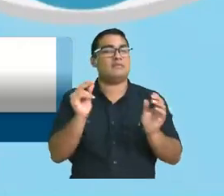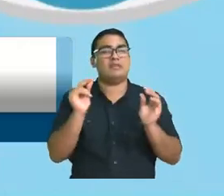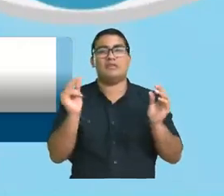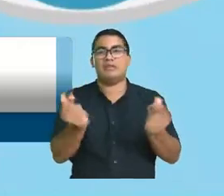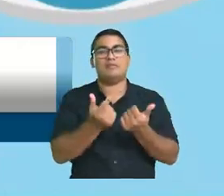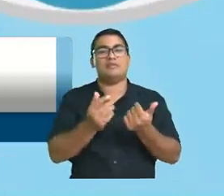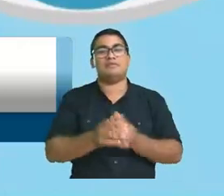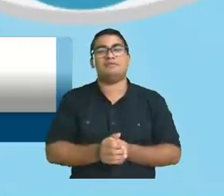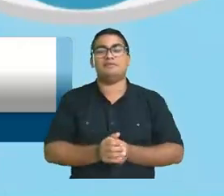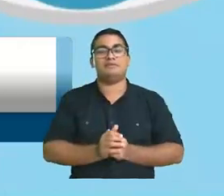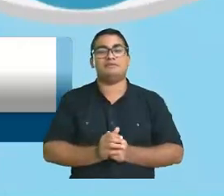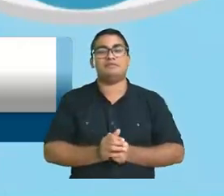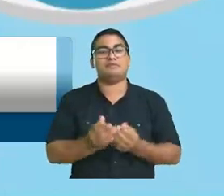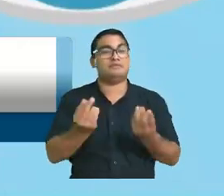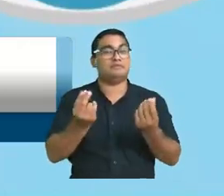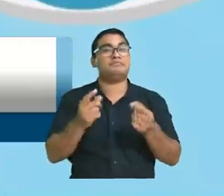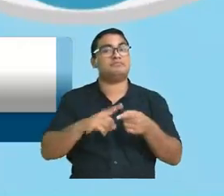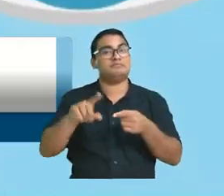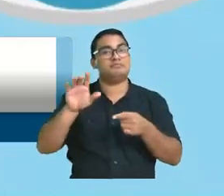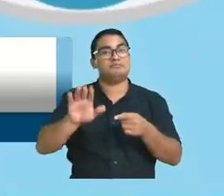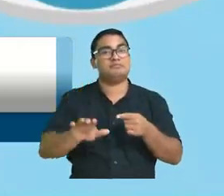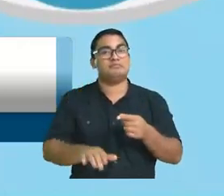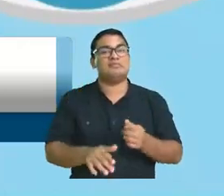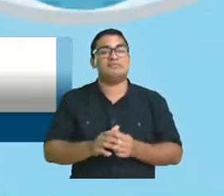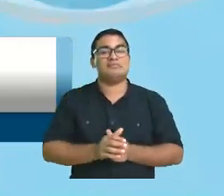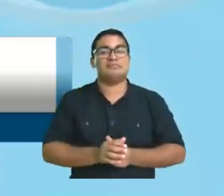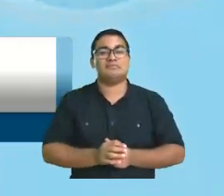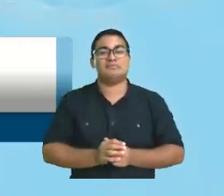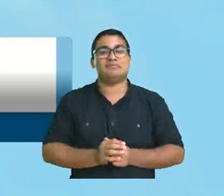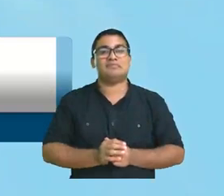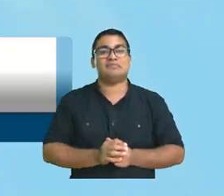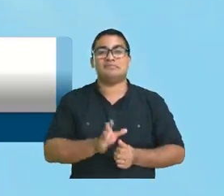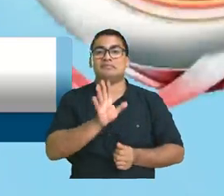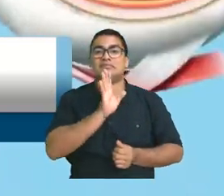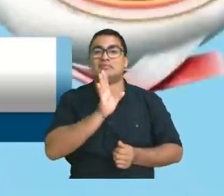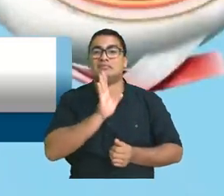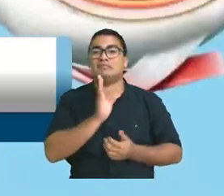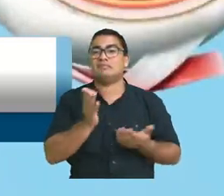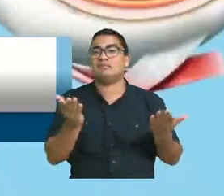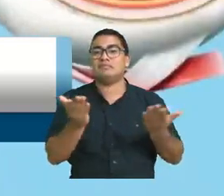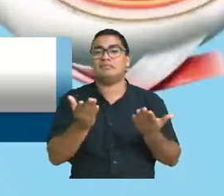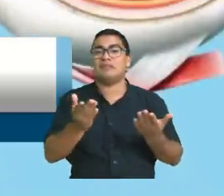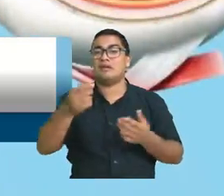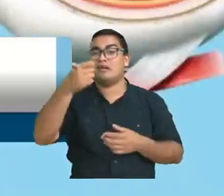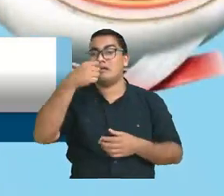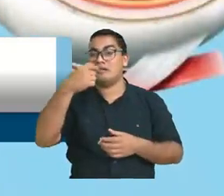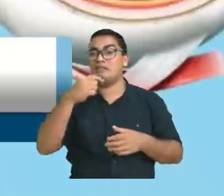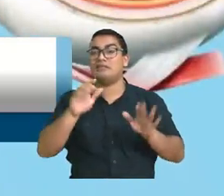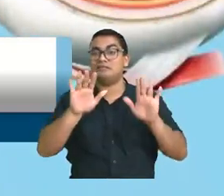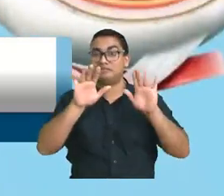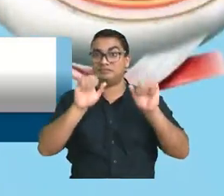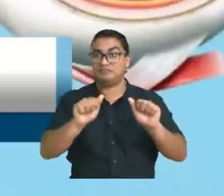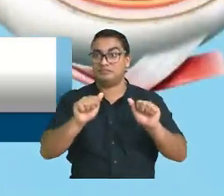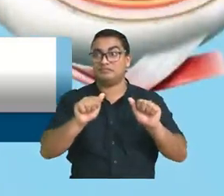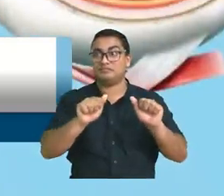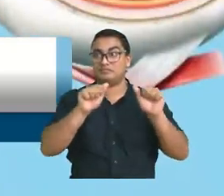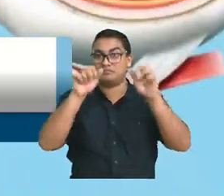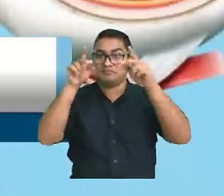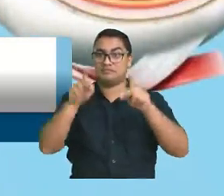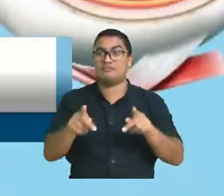Rápido y económico. Sí. Ahora, hablemos del tratamiento. Una vez que ustedes diagnosticaron a un